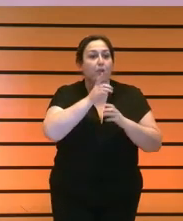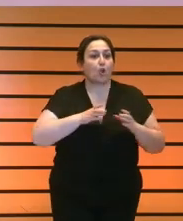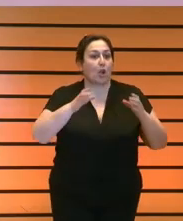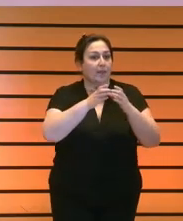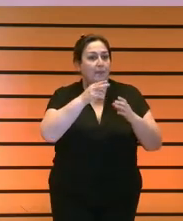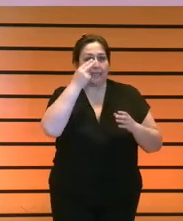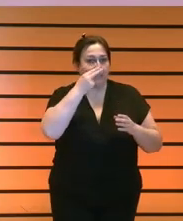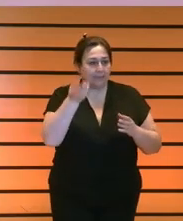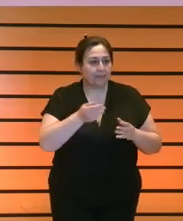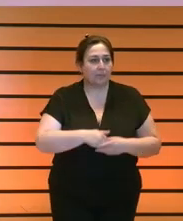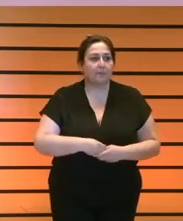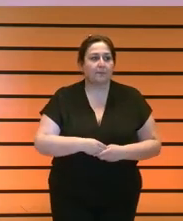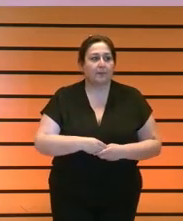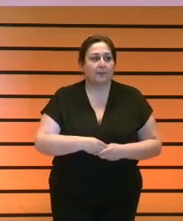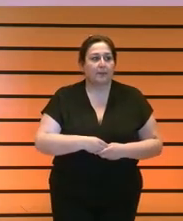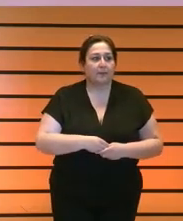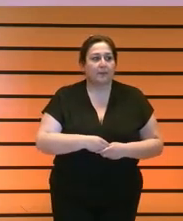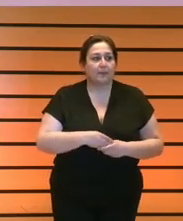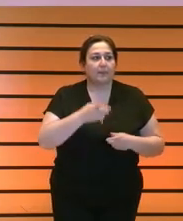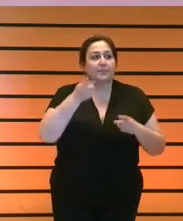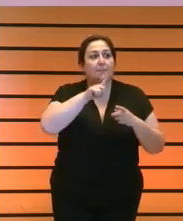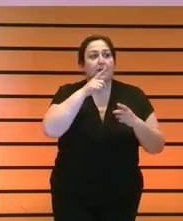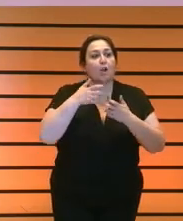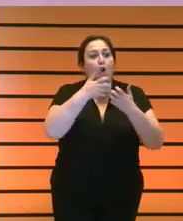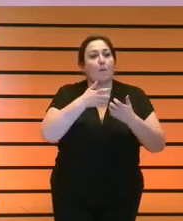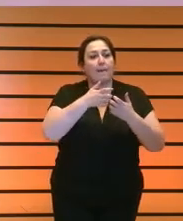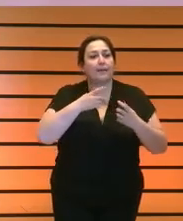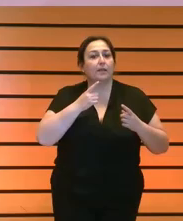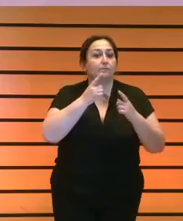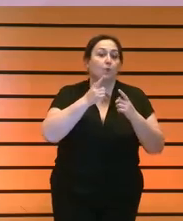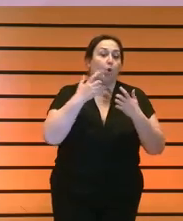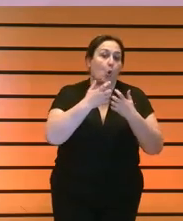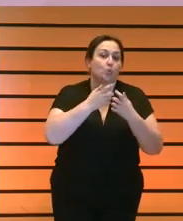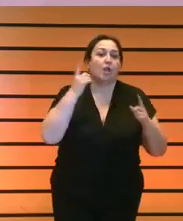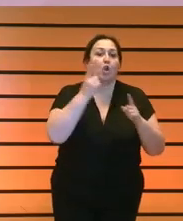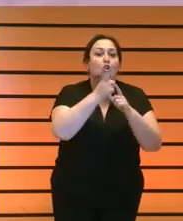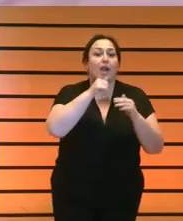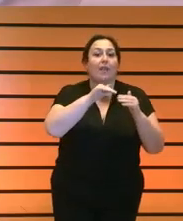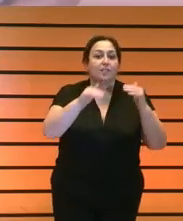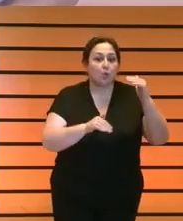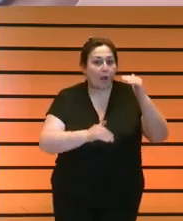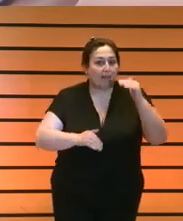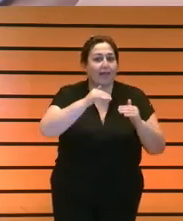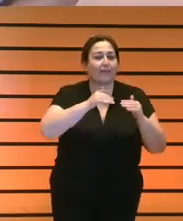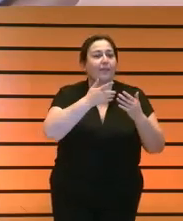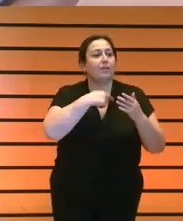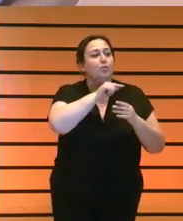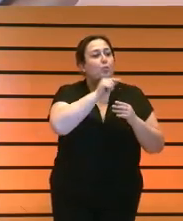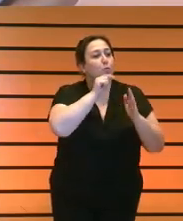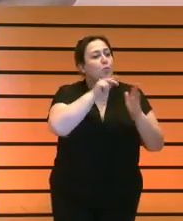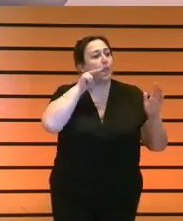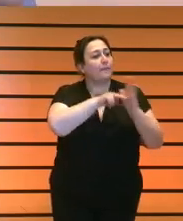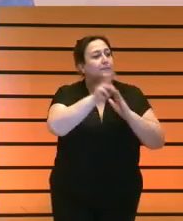colectiva interesantísima. Combaten la desigualdad. ¿Y qué percepción tienes tú,